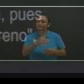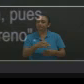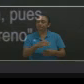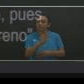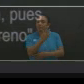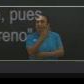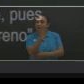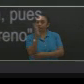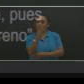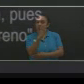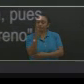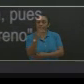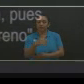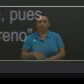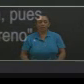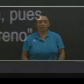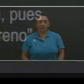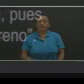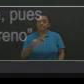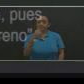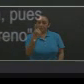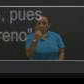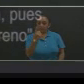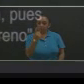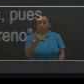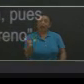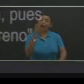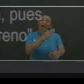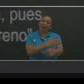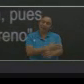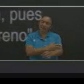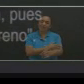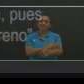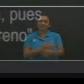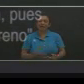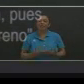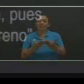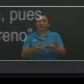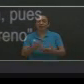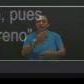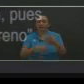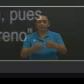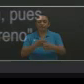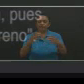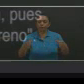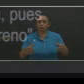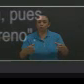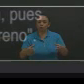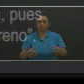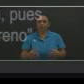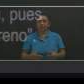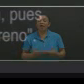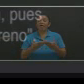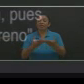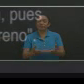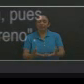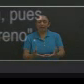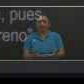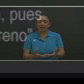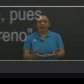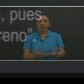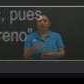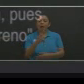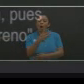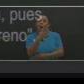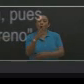Y la viña nos han enseñado que primero, antes de dar el fruto, primero da la hoja para proteger el fruto.